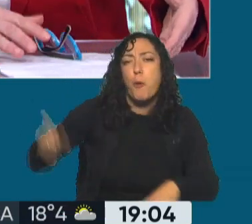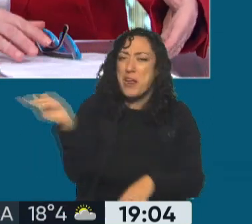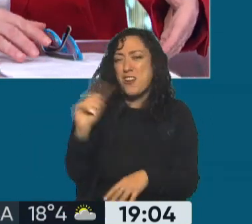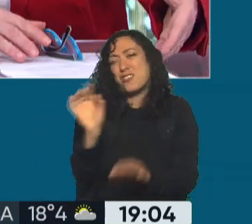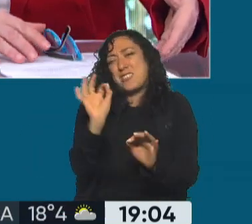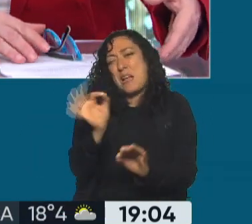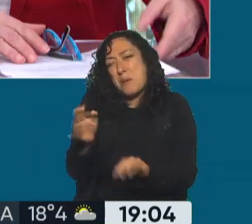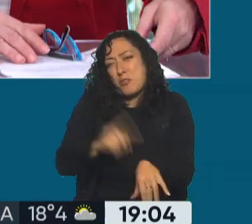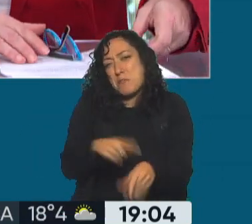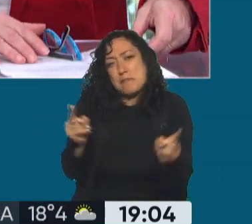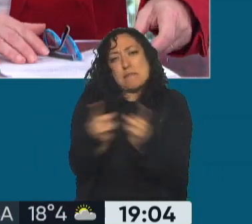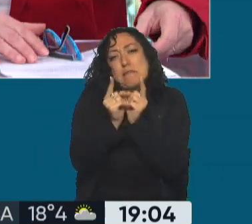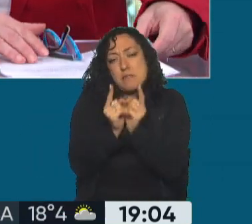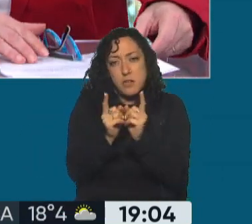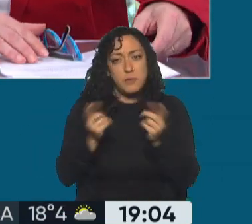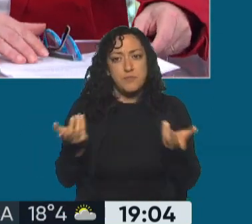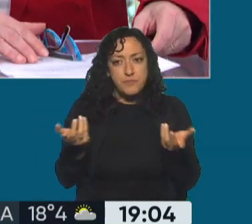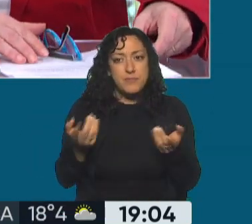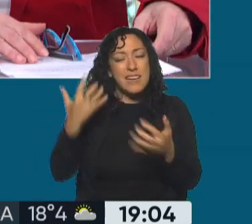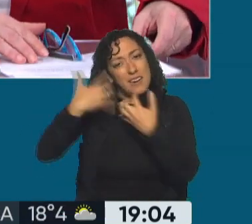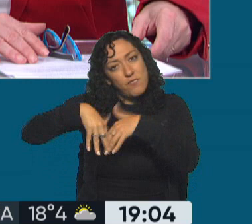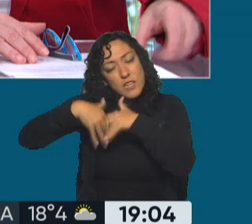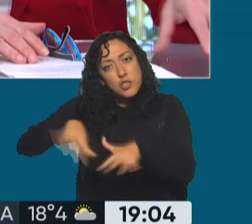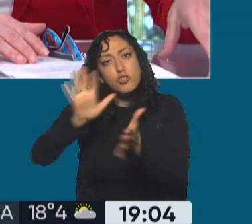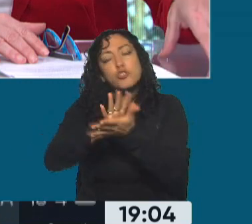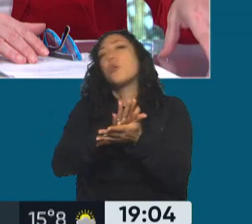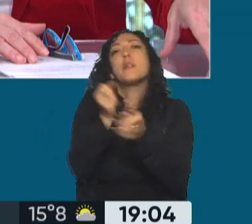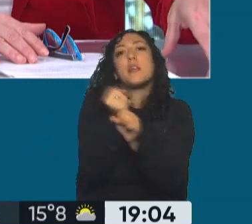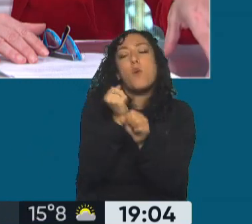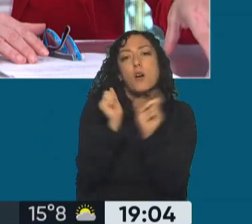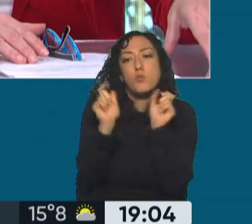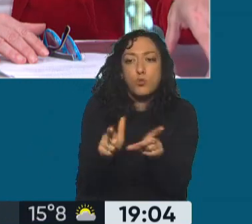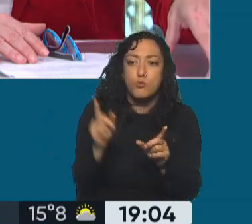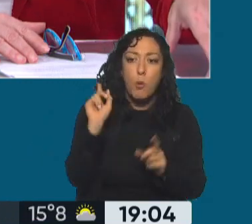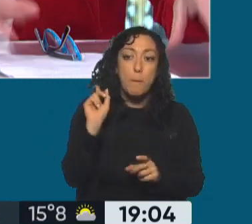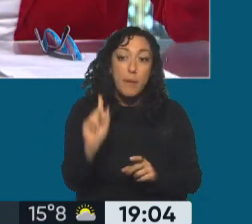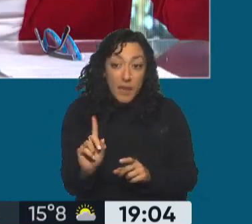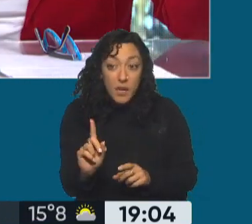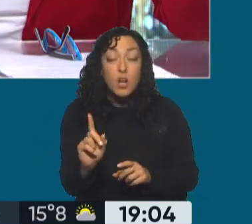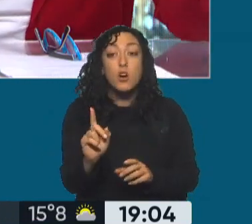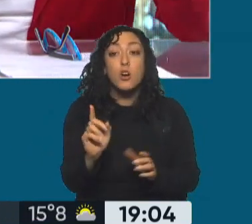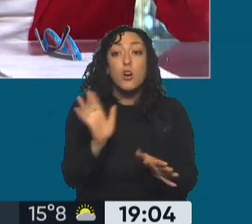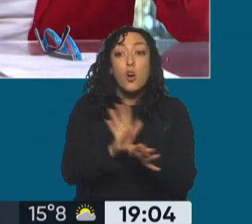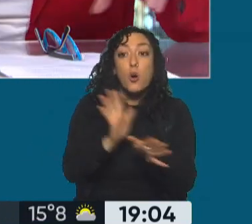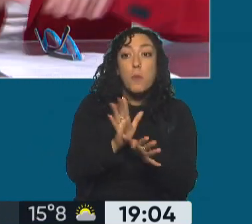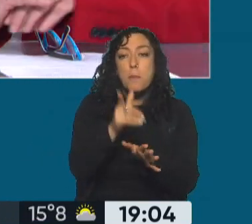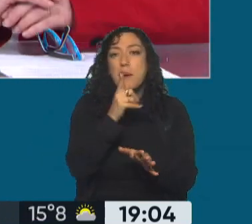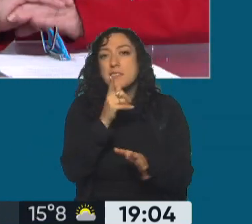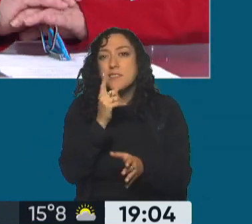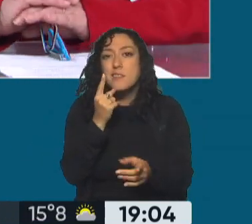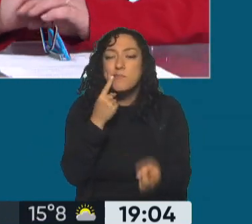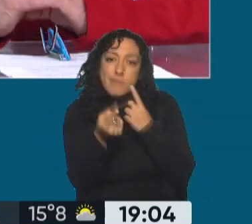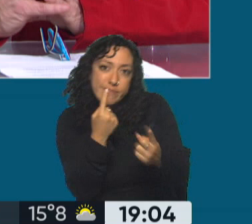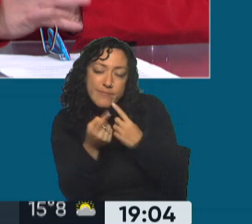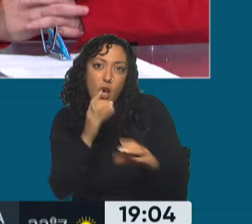invertir, desgraciadamente, en reflexionar sobre la práctica, pero se abren espacios, suertes de clínicas